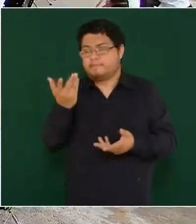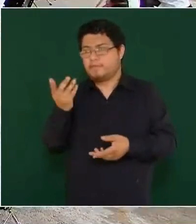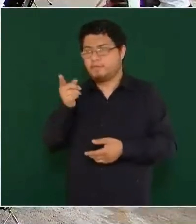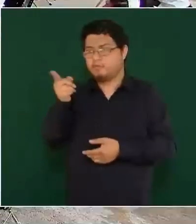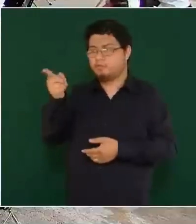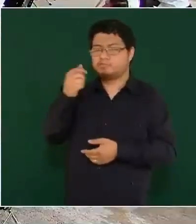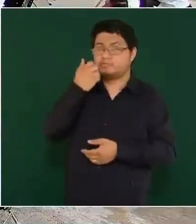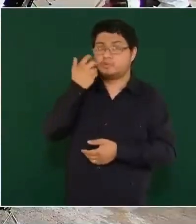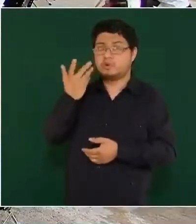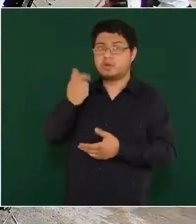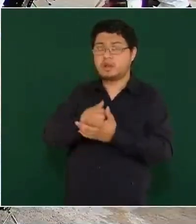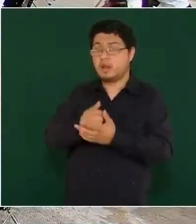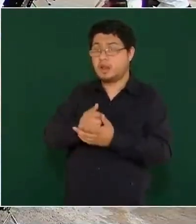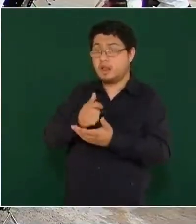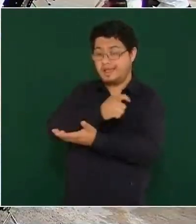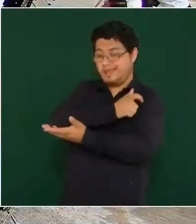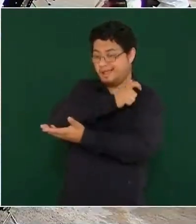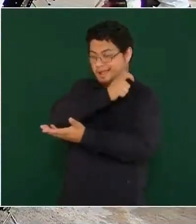presupuesto